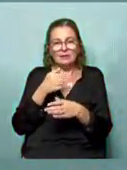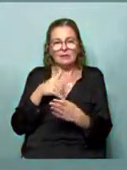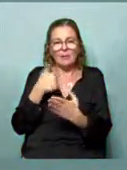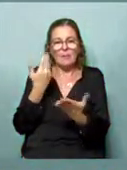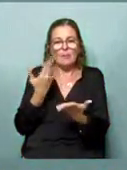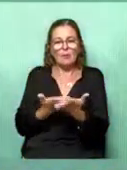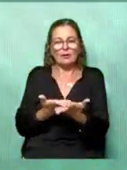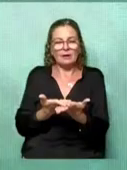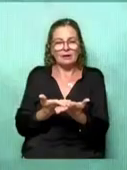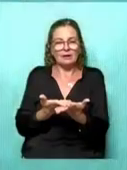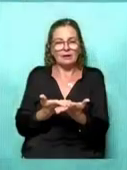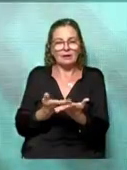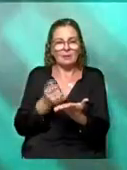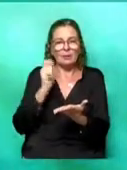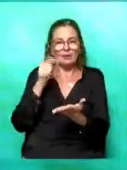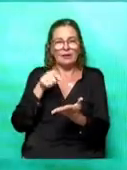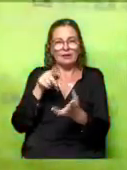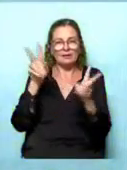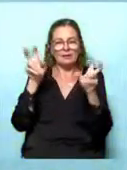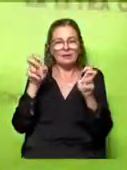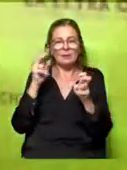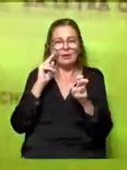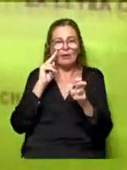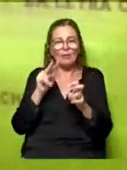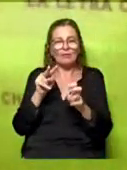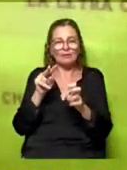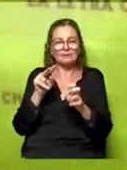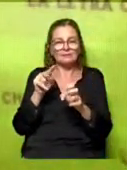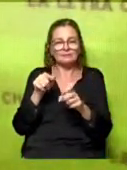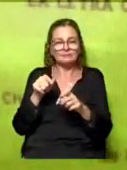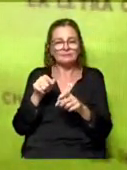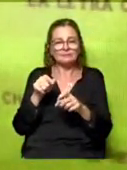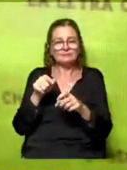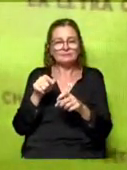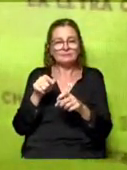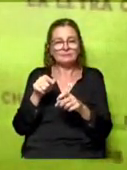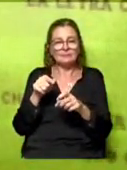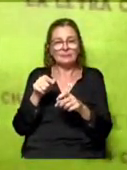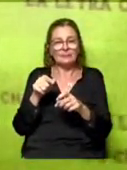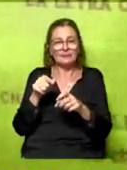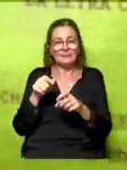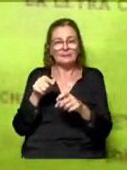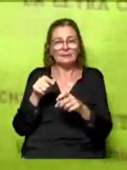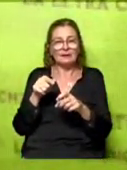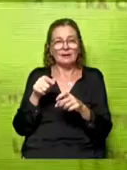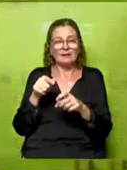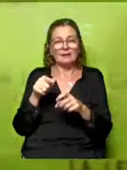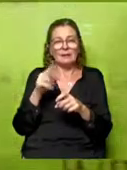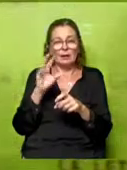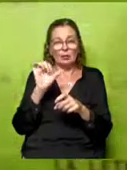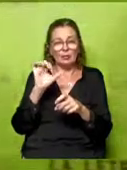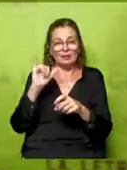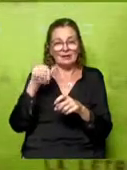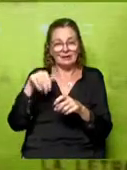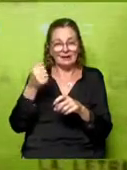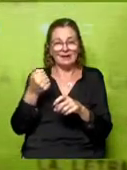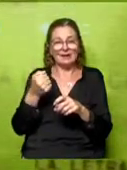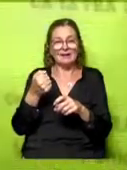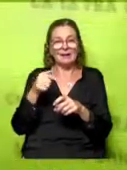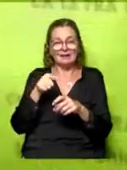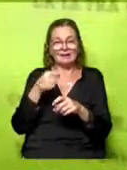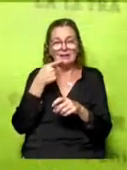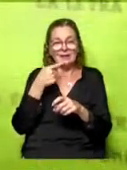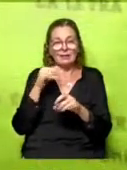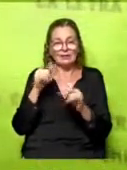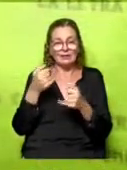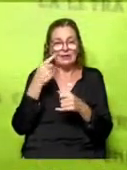agenda pública este tema que, como vieron desde ¿cómo es con lo de Percepción Ciudadana? La usina. La usina de Percepción Ciudadana. Ya